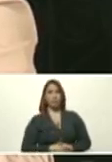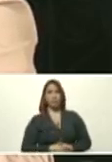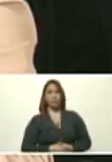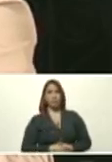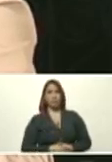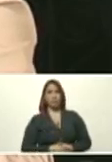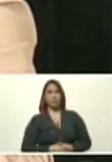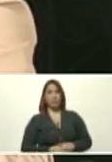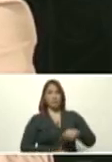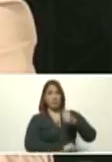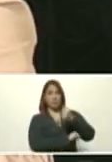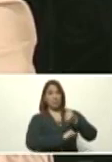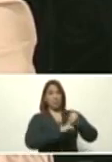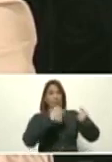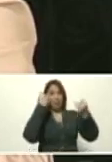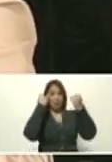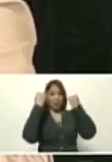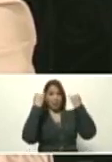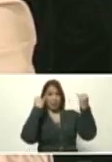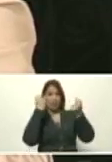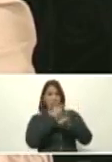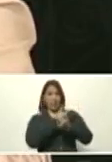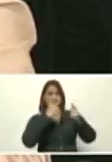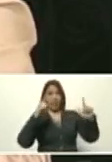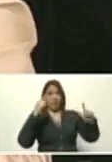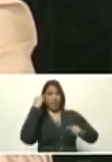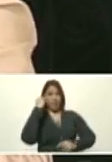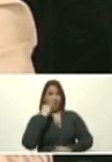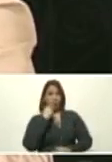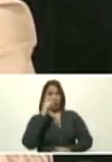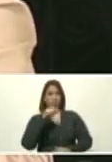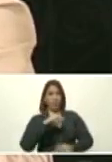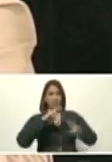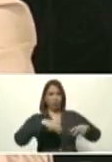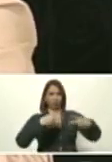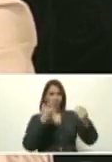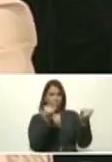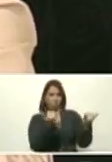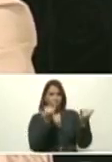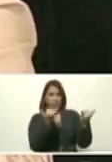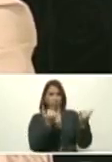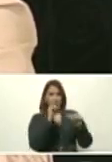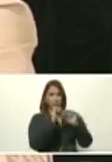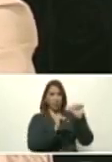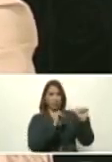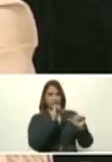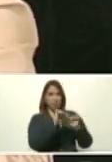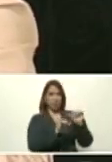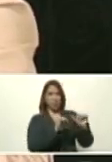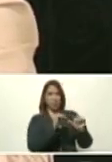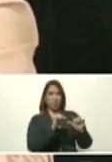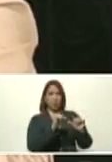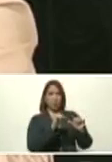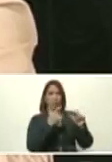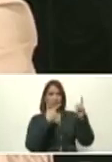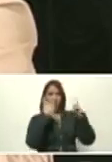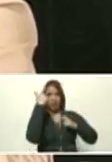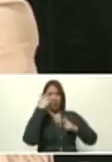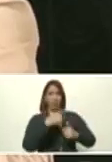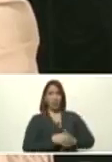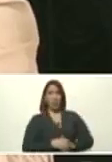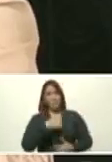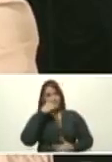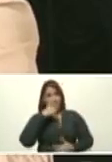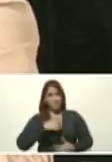Basado en esa idea libertaria de Bolívar y recientemente en este siglo del comandante Chávez, el